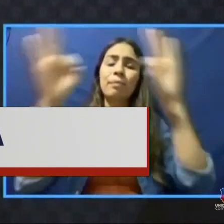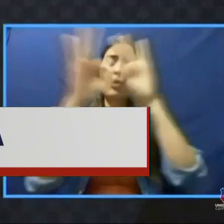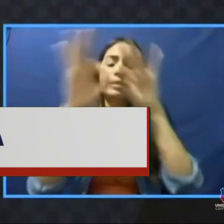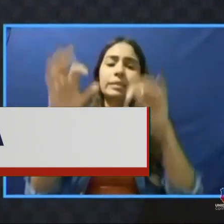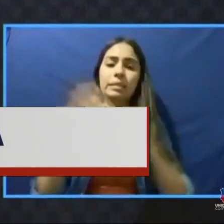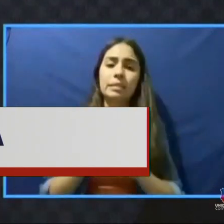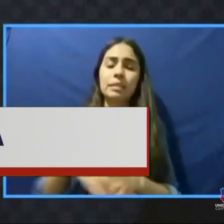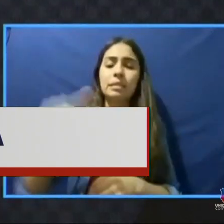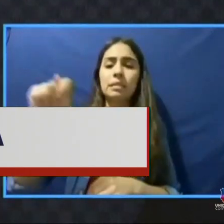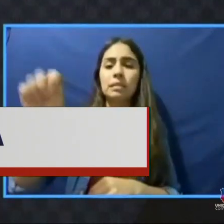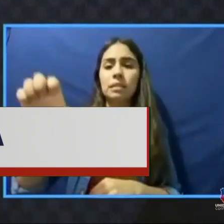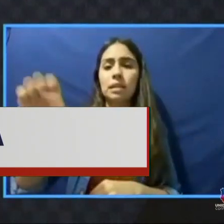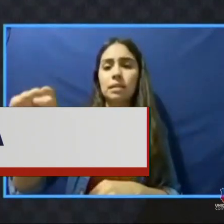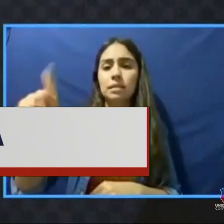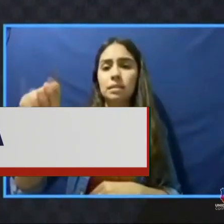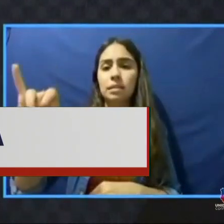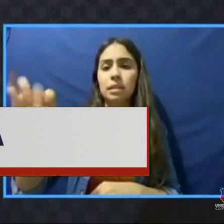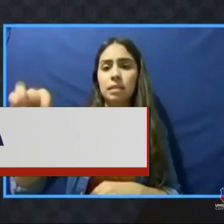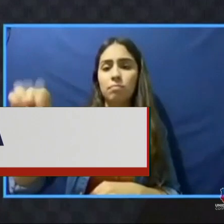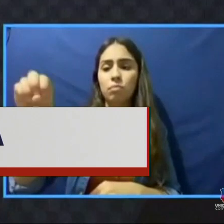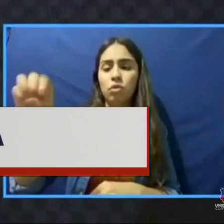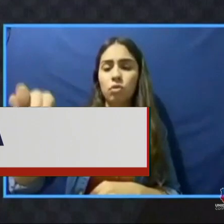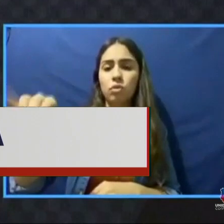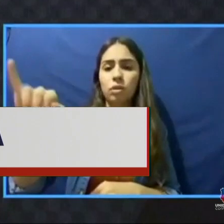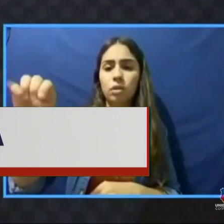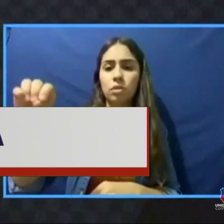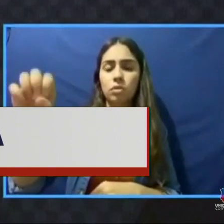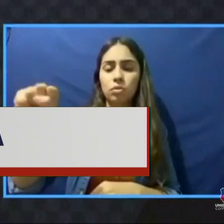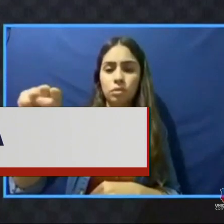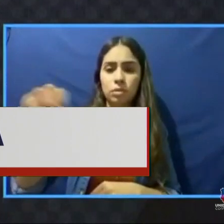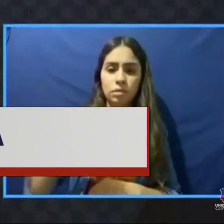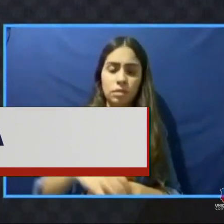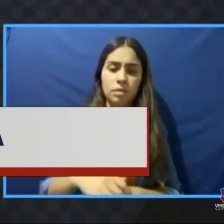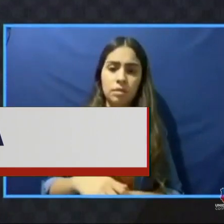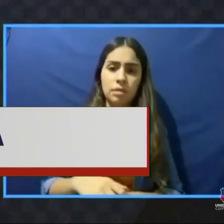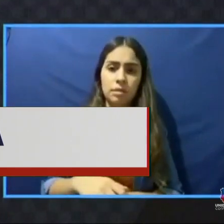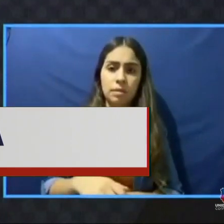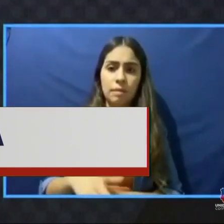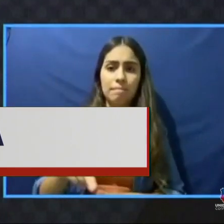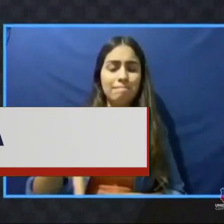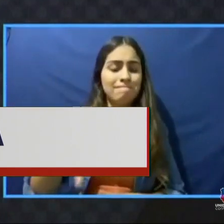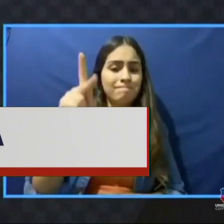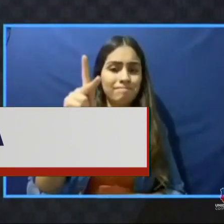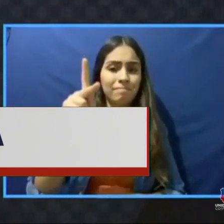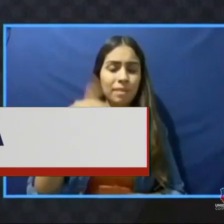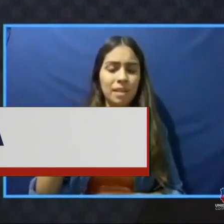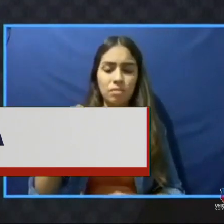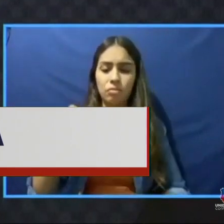la Fiscalía Especializada, pero que no fueron valoradas por la jueza